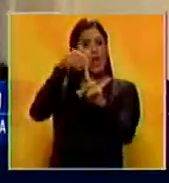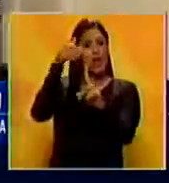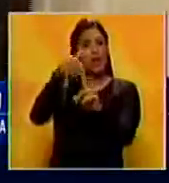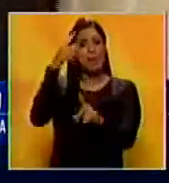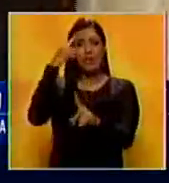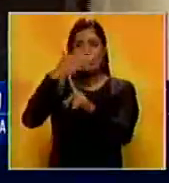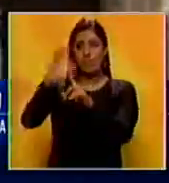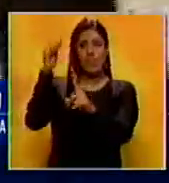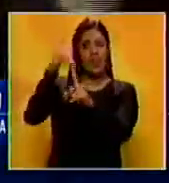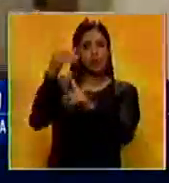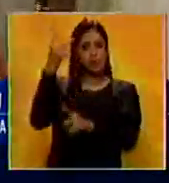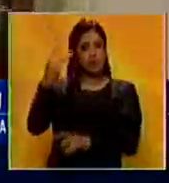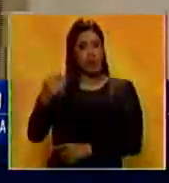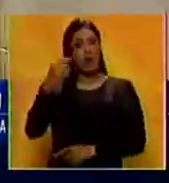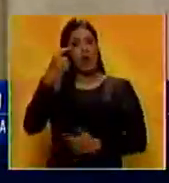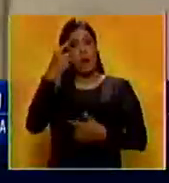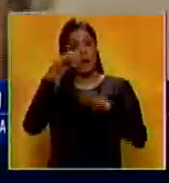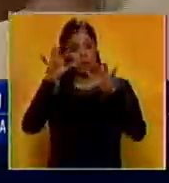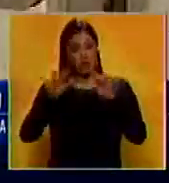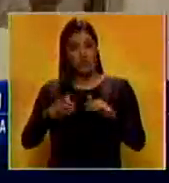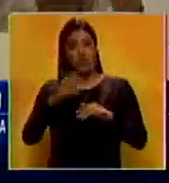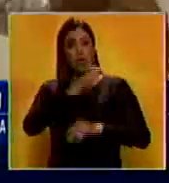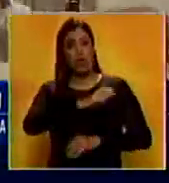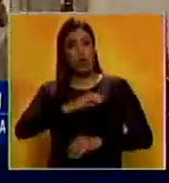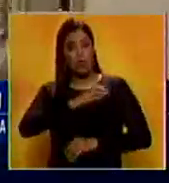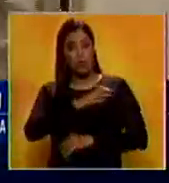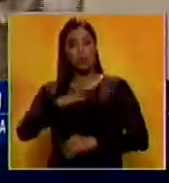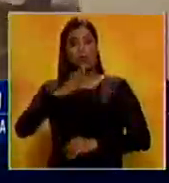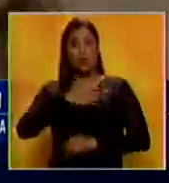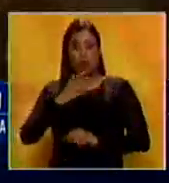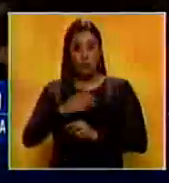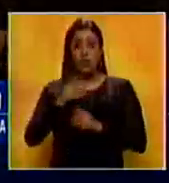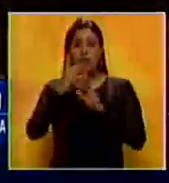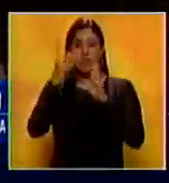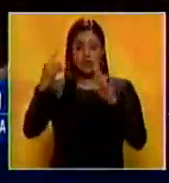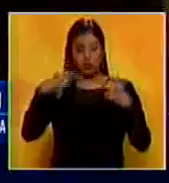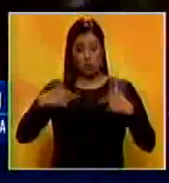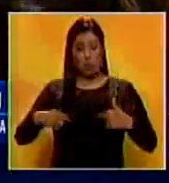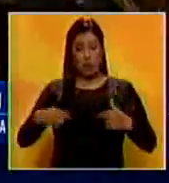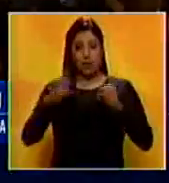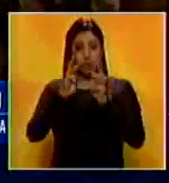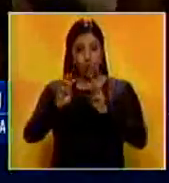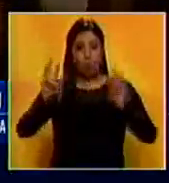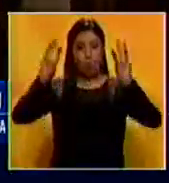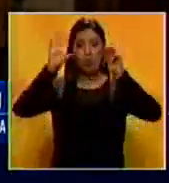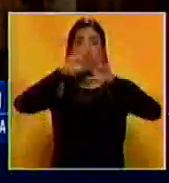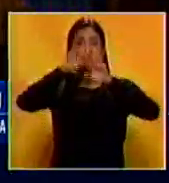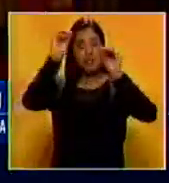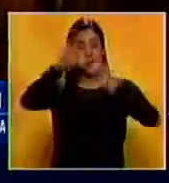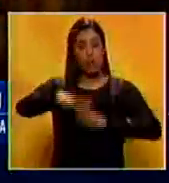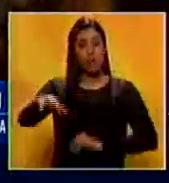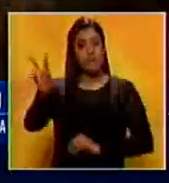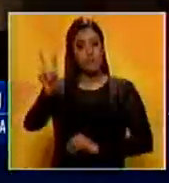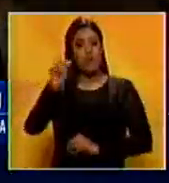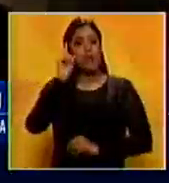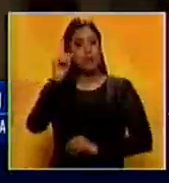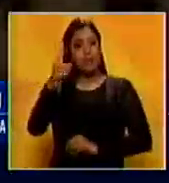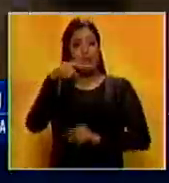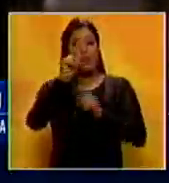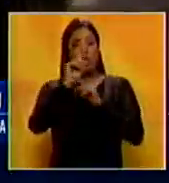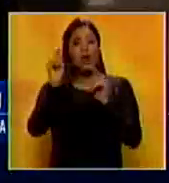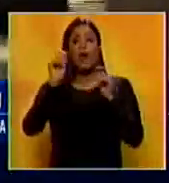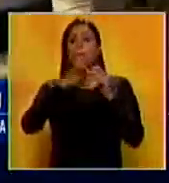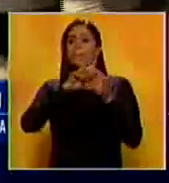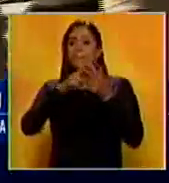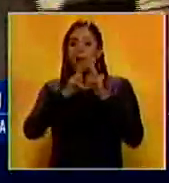quienes piensan diferente la oficina del alto comisionado de Naciones Unidas para los Derechos Humanos hizo un llamado al pueblo de Venezuela a que solo usen